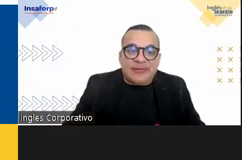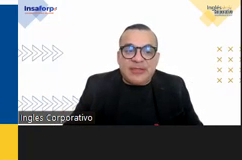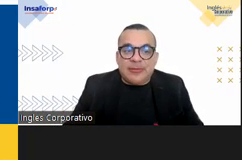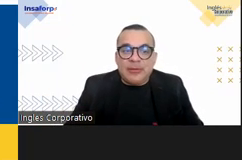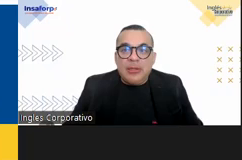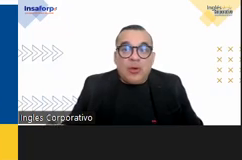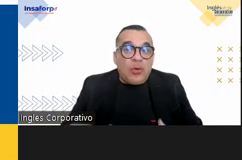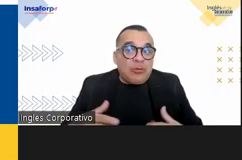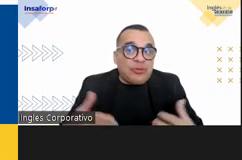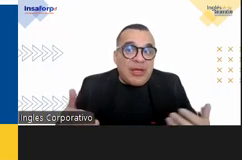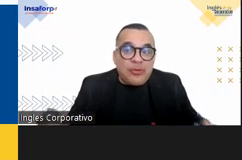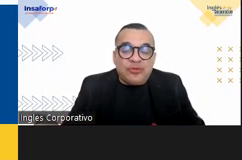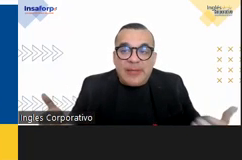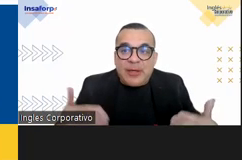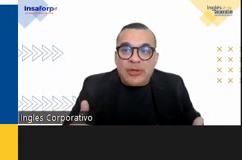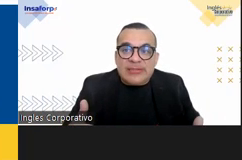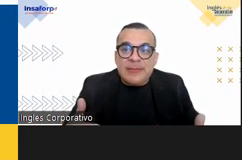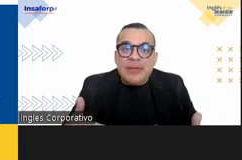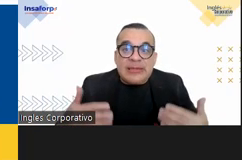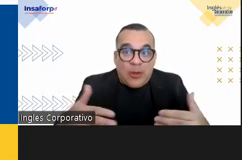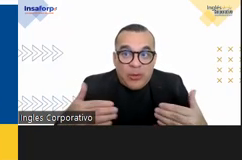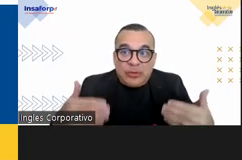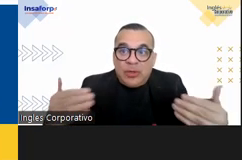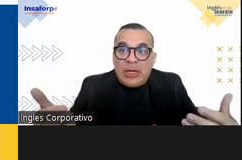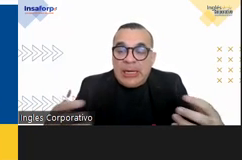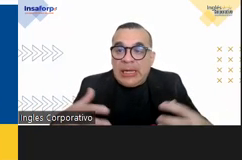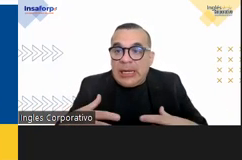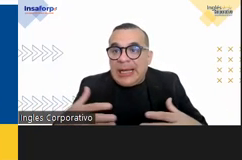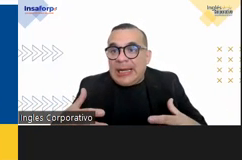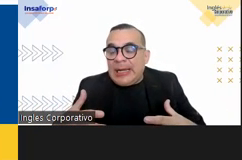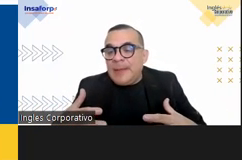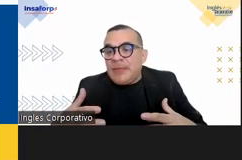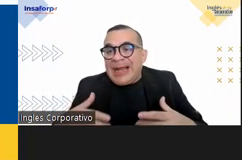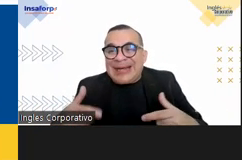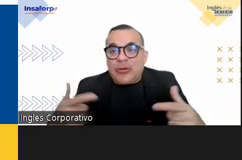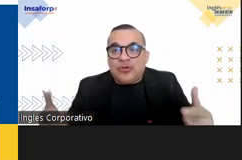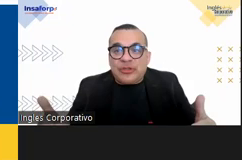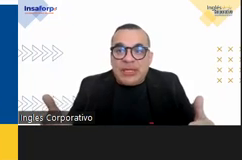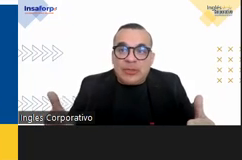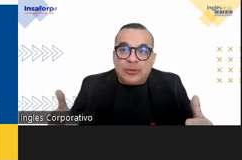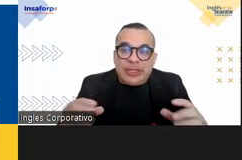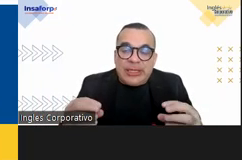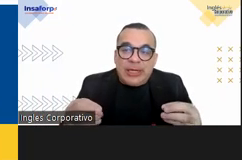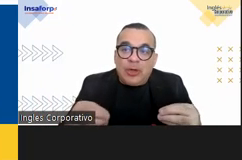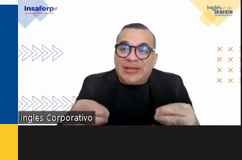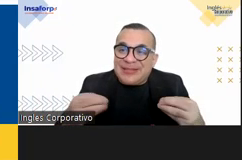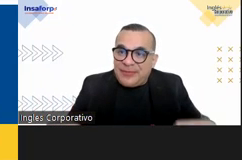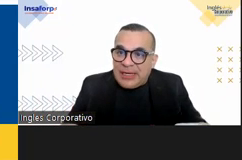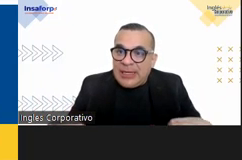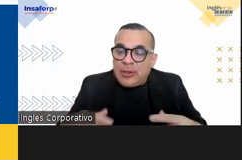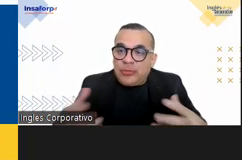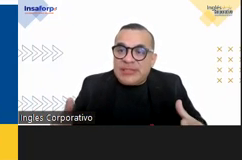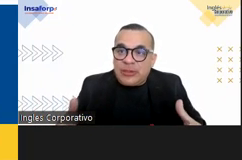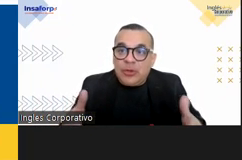está establecido. ¿Cuáles son los ajustes y mejoras? De acuerdo al reconocimiento de lo que